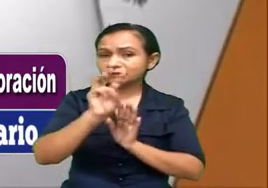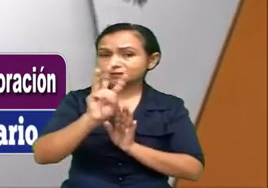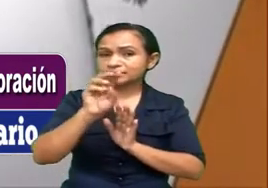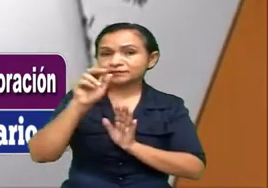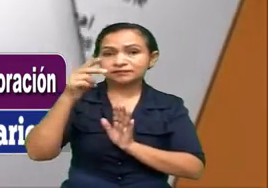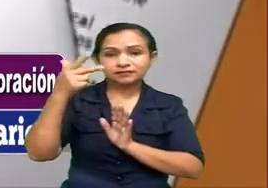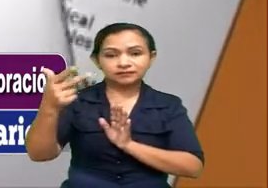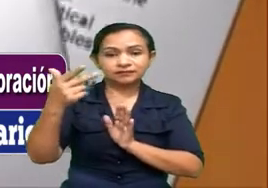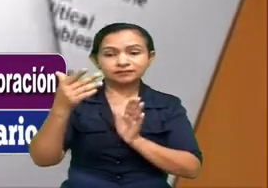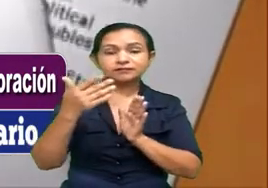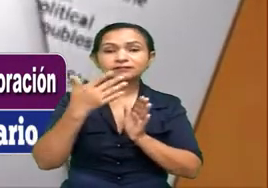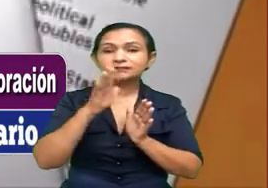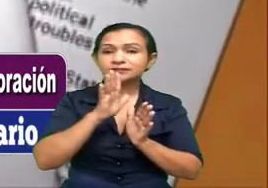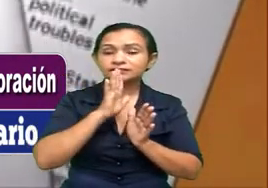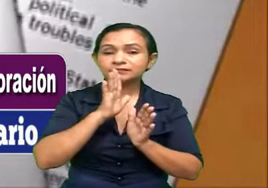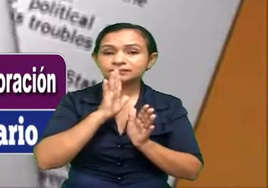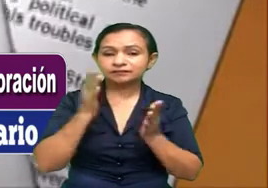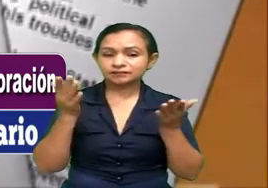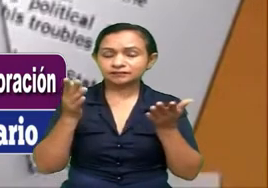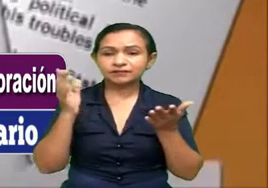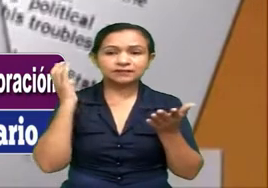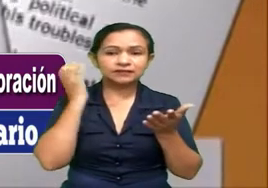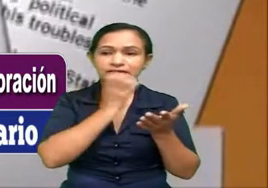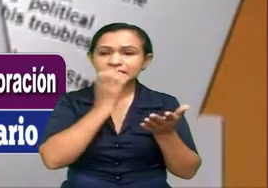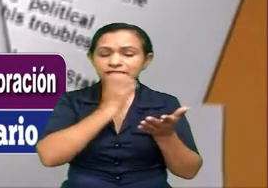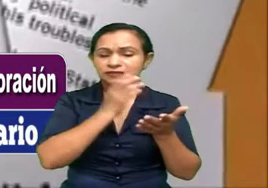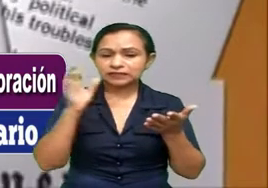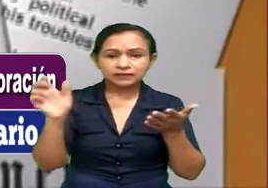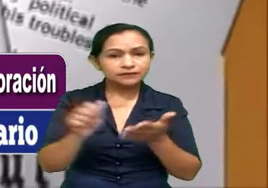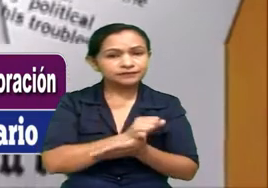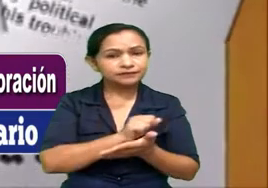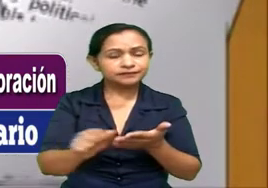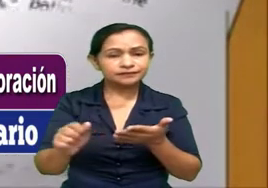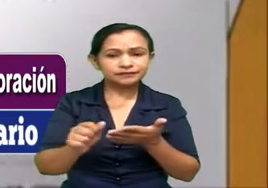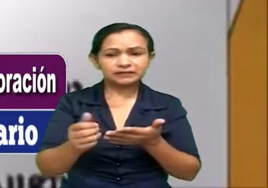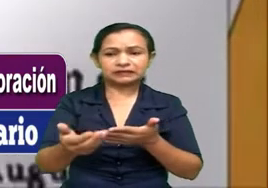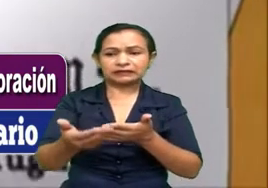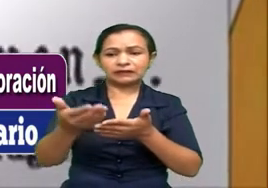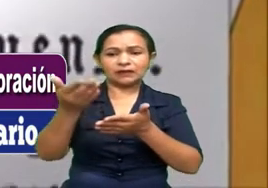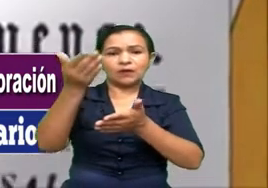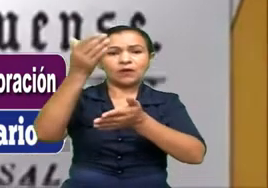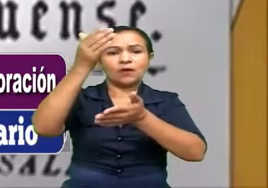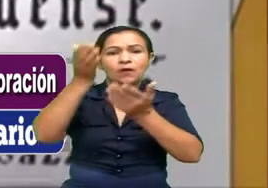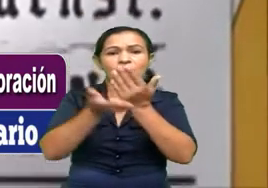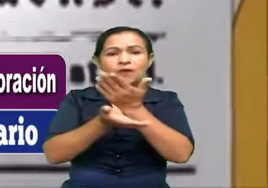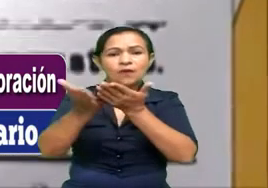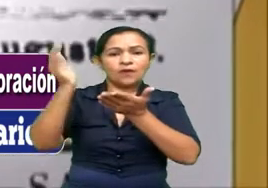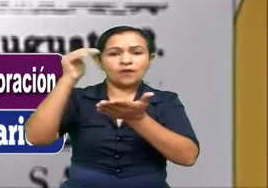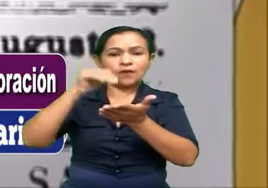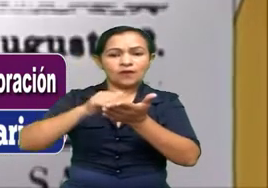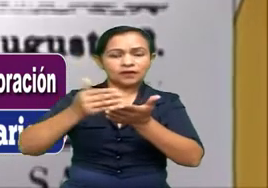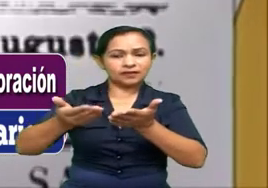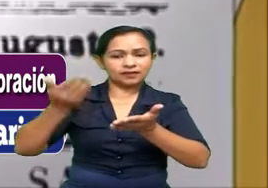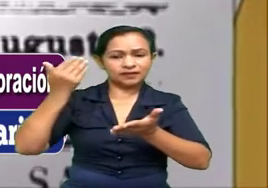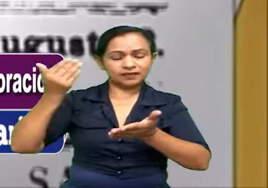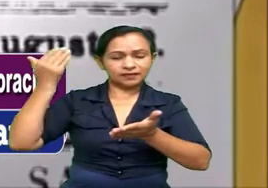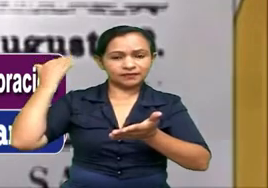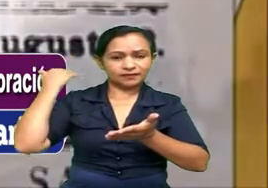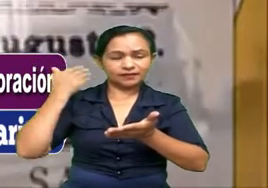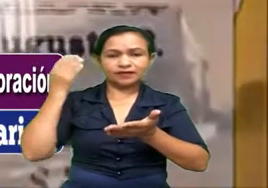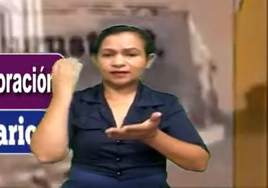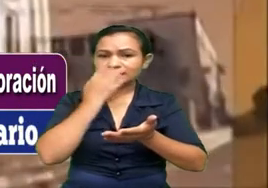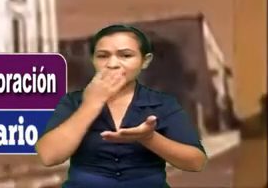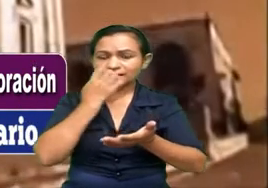hablaba, habíamos abolido la esclavitud y entonces es un retroceso, una involución de los avances que había tenido